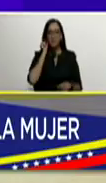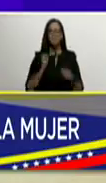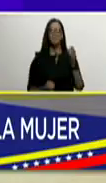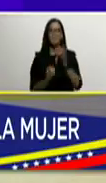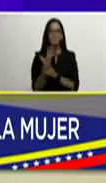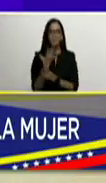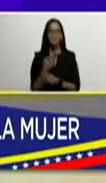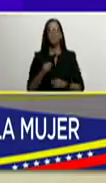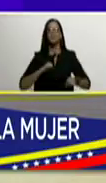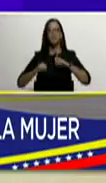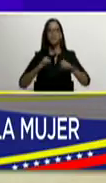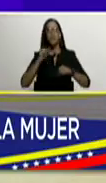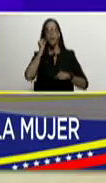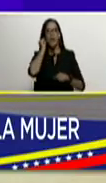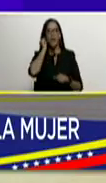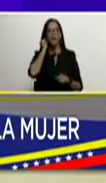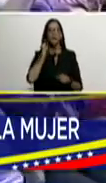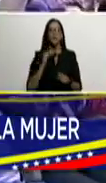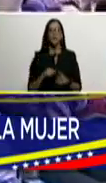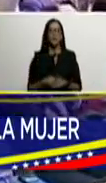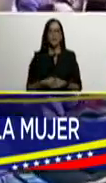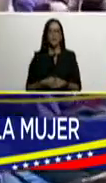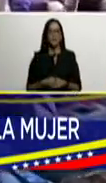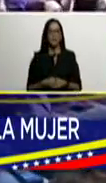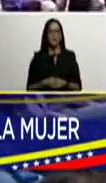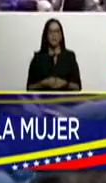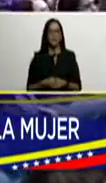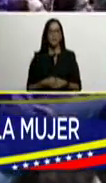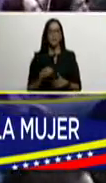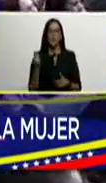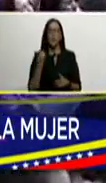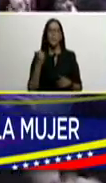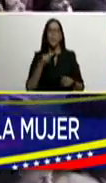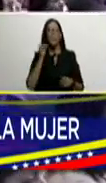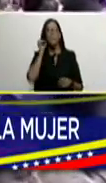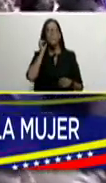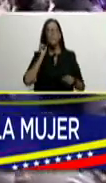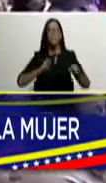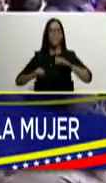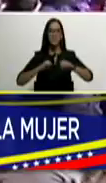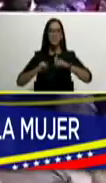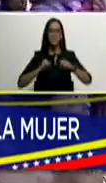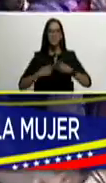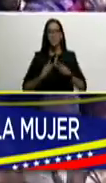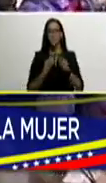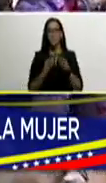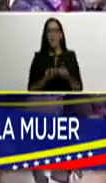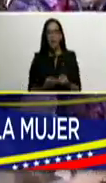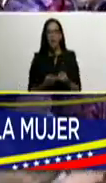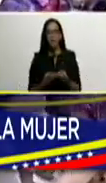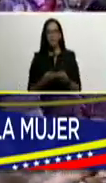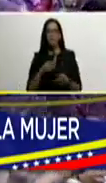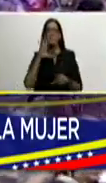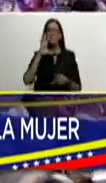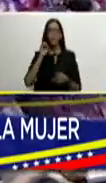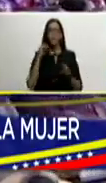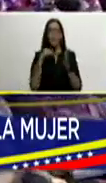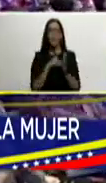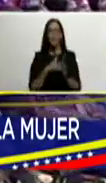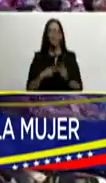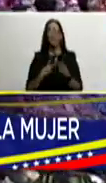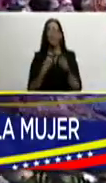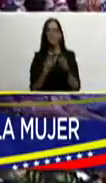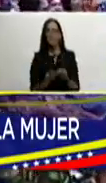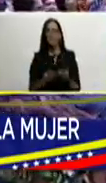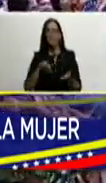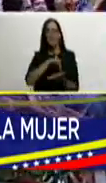el movimiento Soy Mujer como movimiento de voluntarias, 50.000